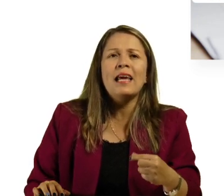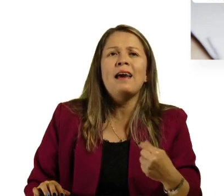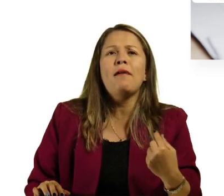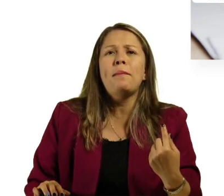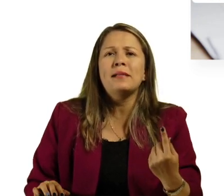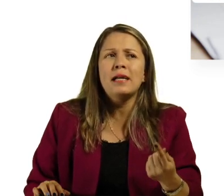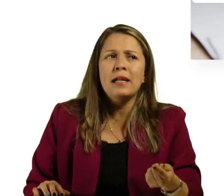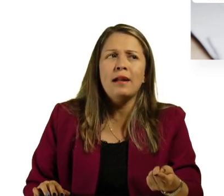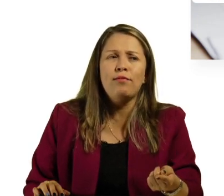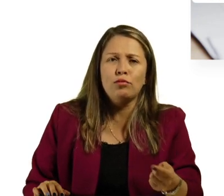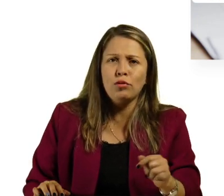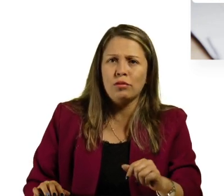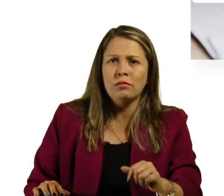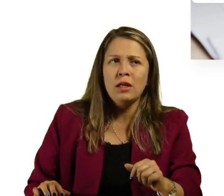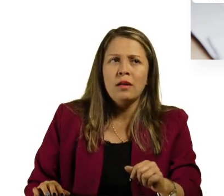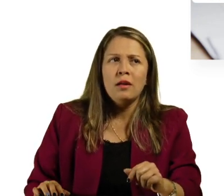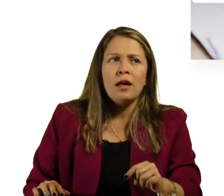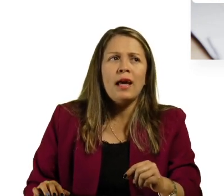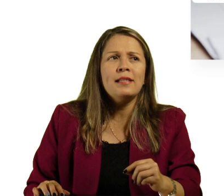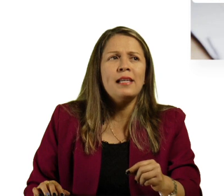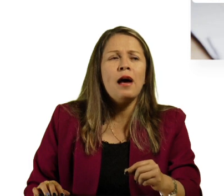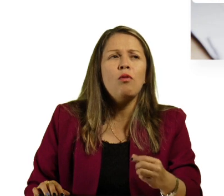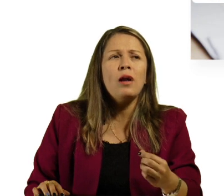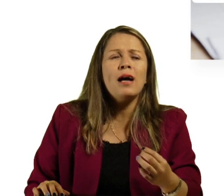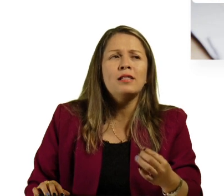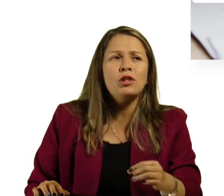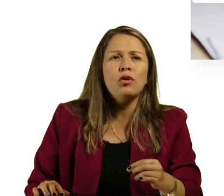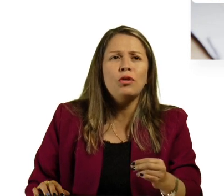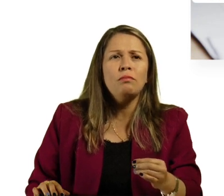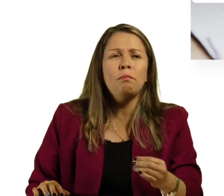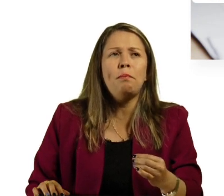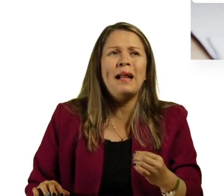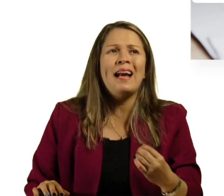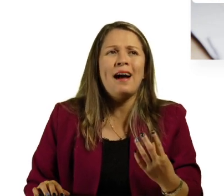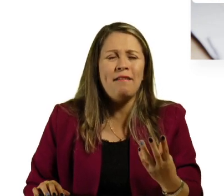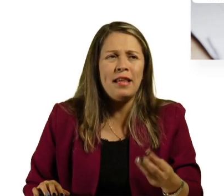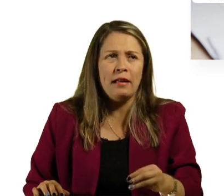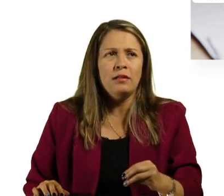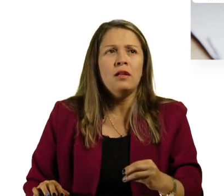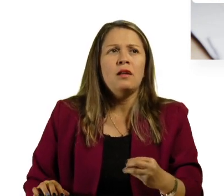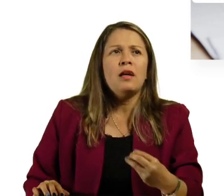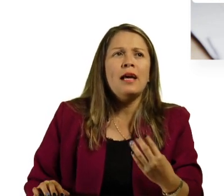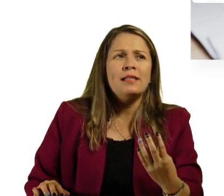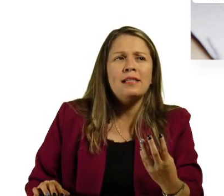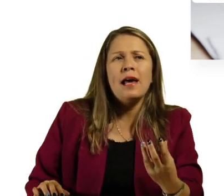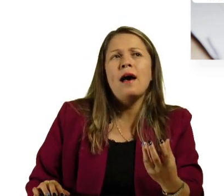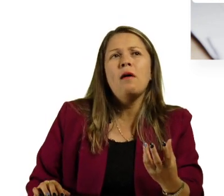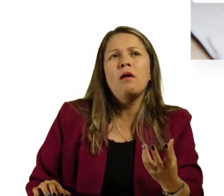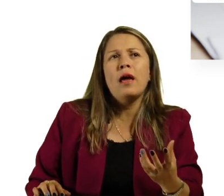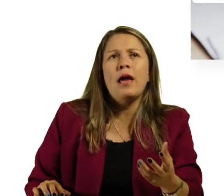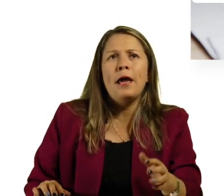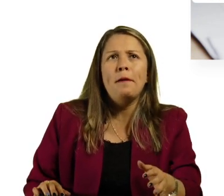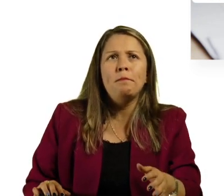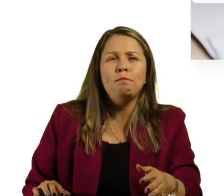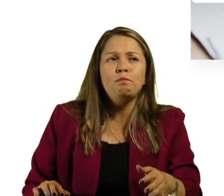establecer qué va a pasar en el futuro, que sea una acción precavida, que sea